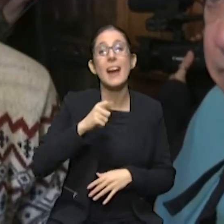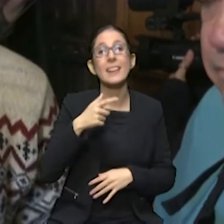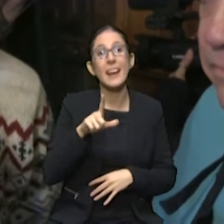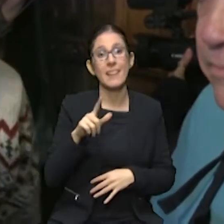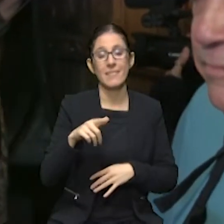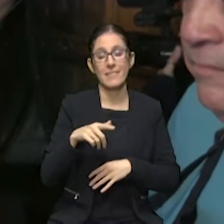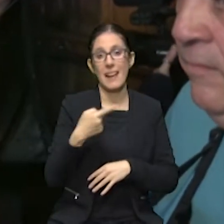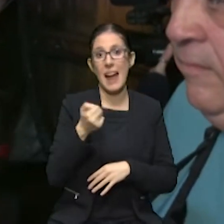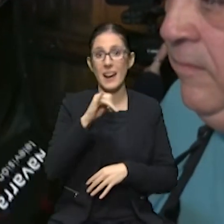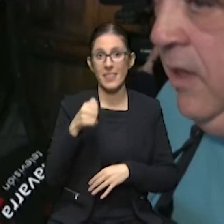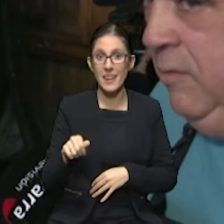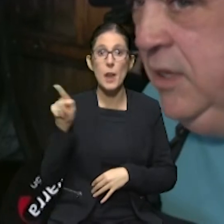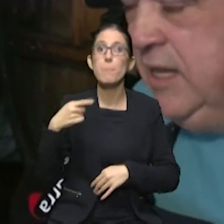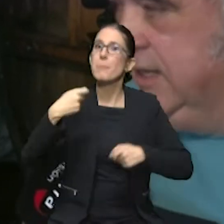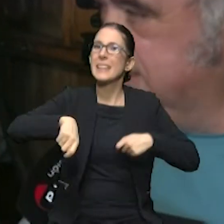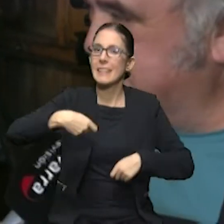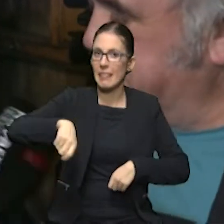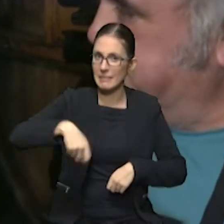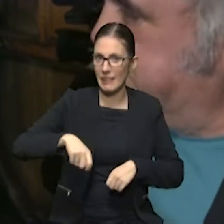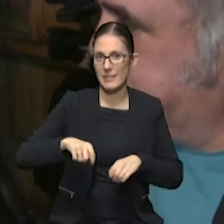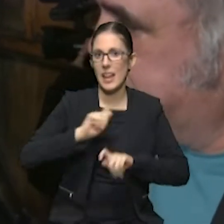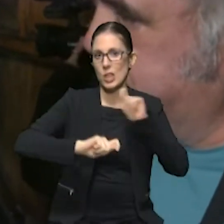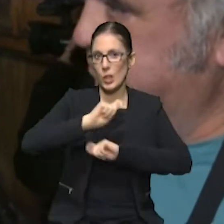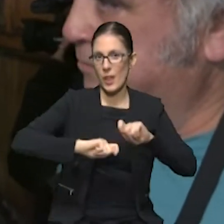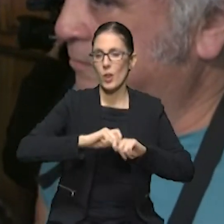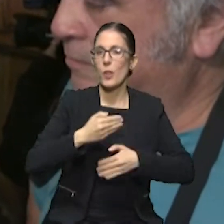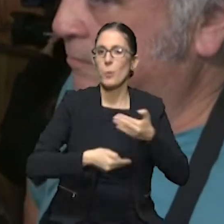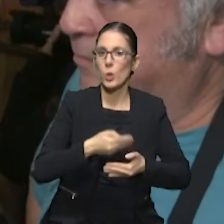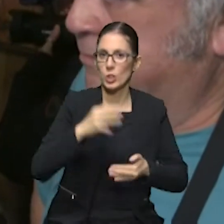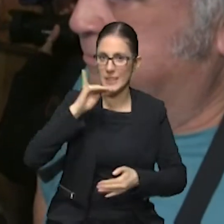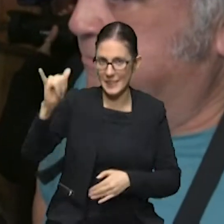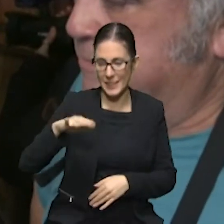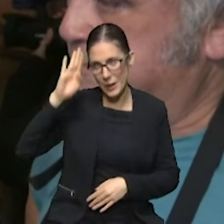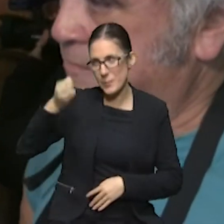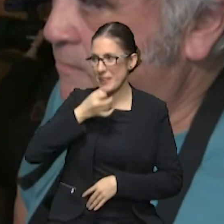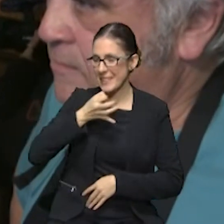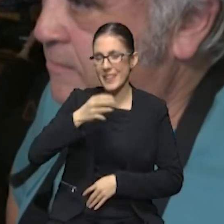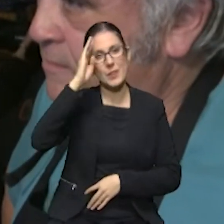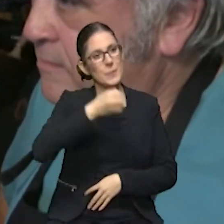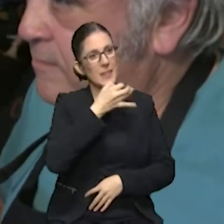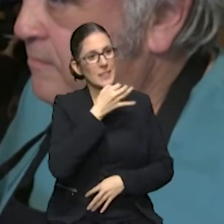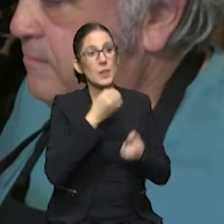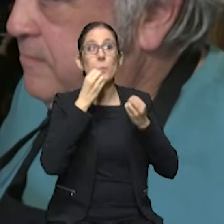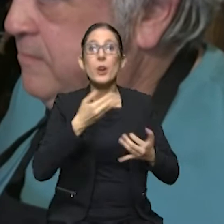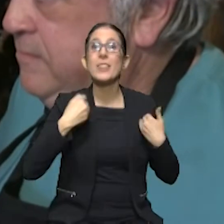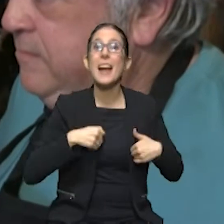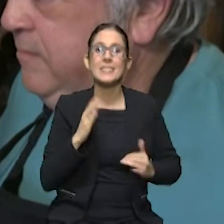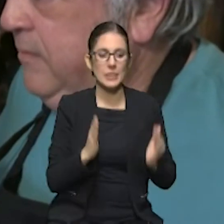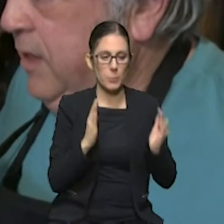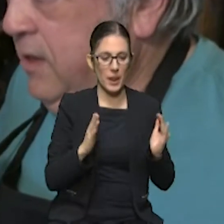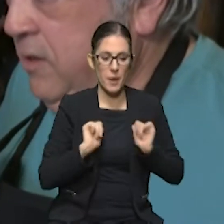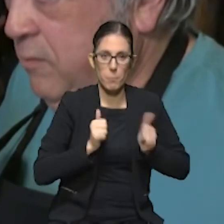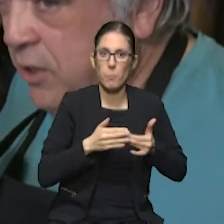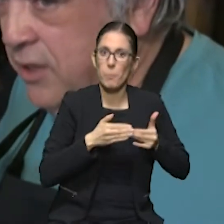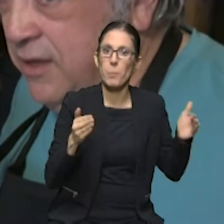de Navarra. Buenas tardes, Jesús Ángel. Buenas tardes. Bueno, ya hemos dado comienzo a esta temporada. ¿Qué tal se presenta? ¿Cómo ha ido la sidra este